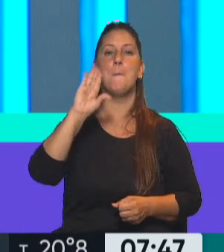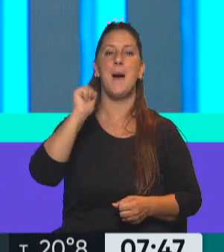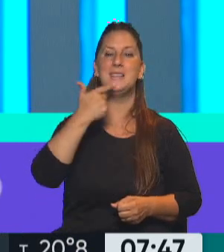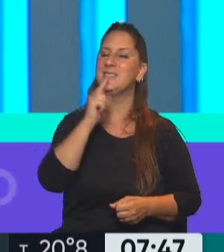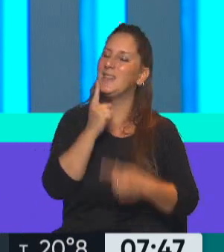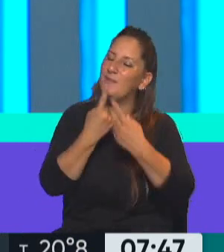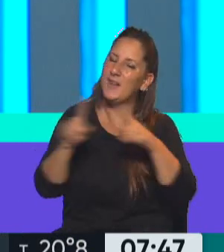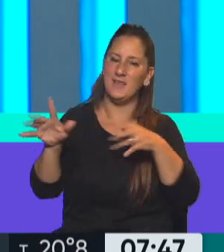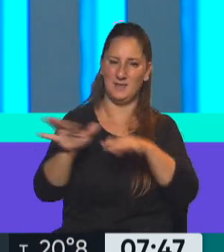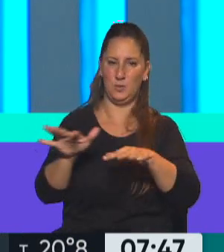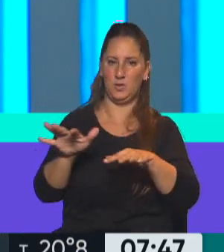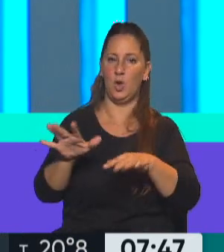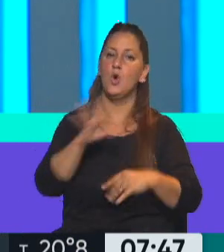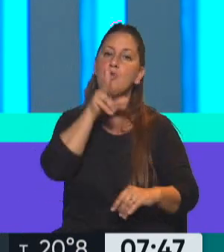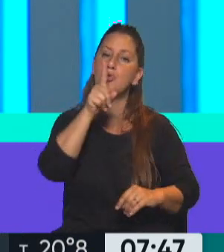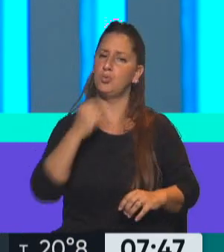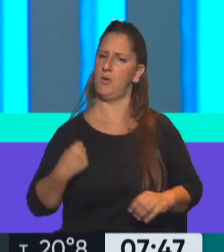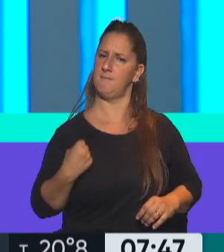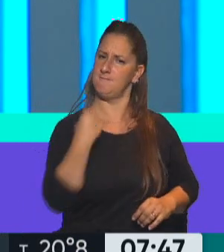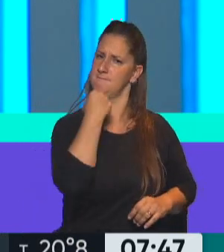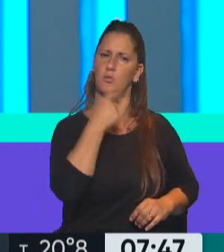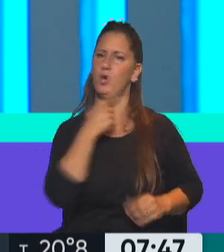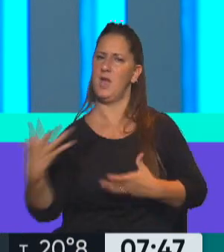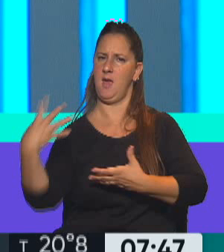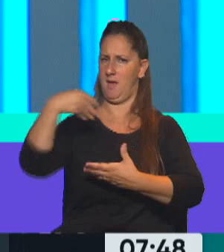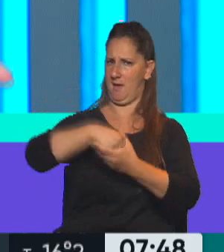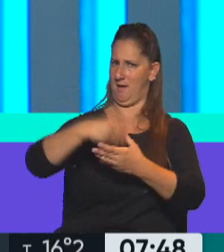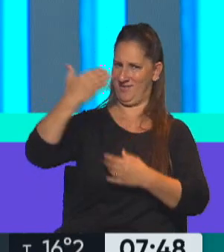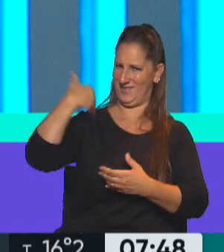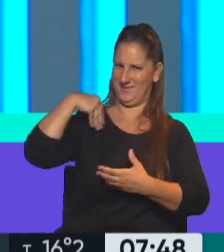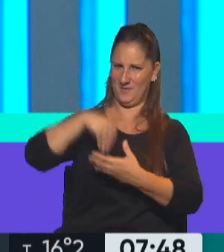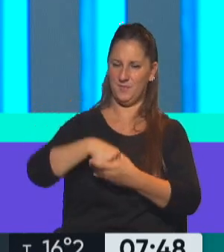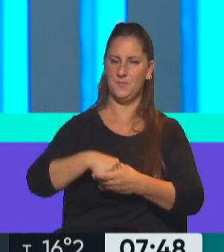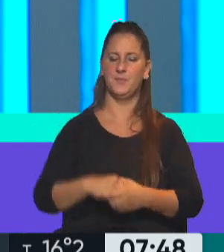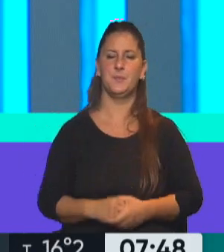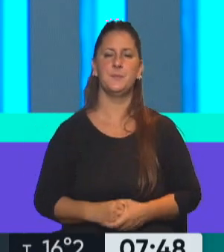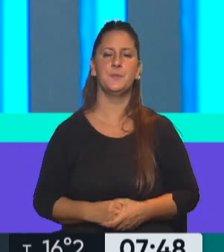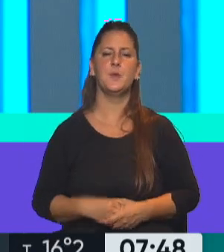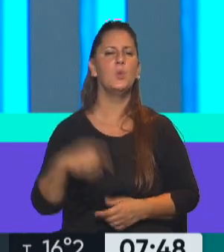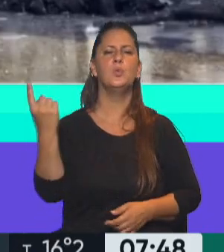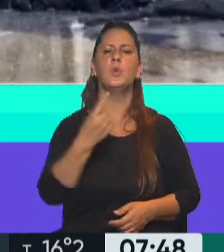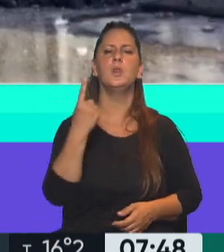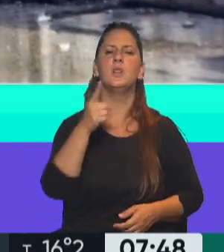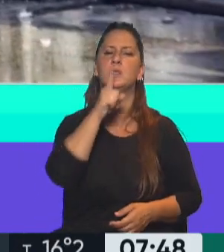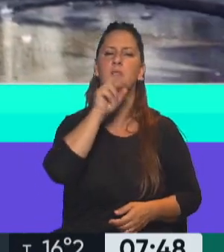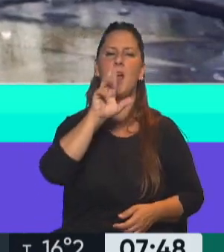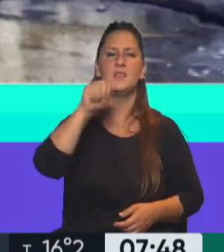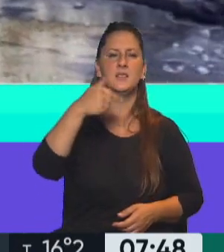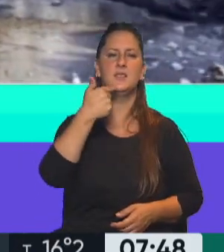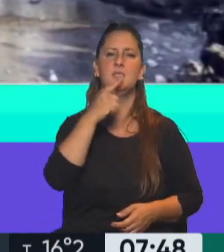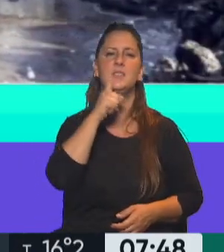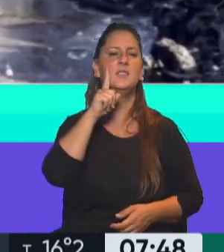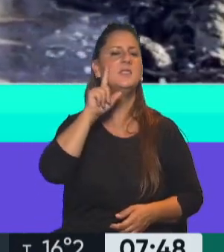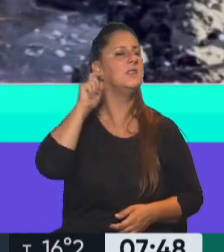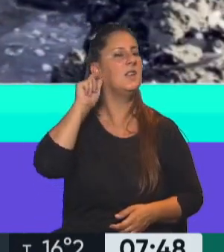cosa, y Rusia no reconocía y no quería incorporar Donbass. De hecho, otra cosa, ¿cuánto escuchan sobre Transnistria?